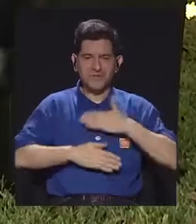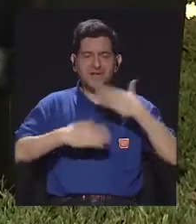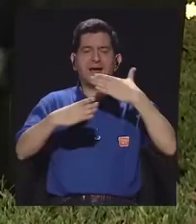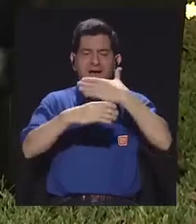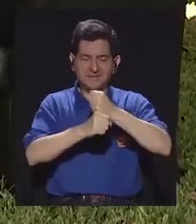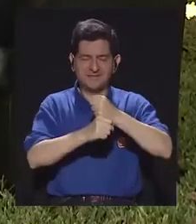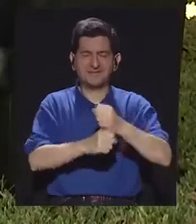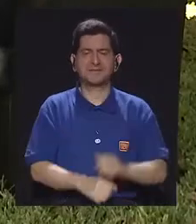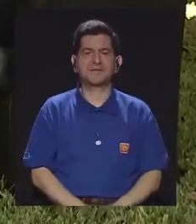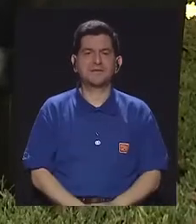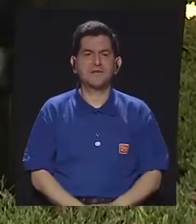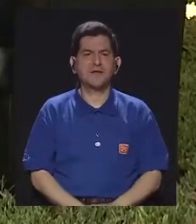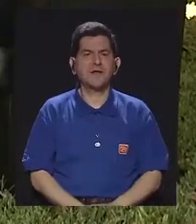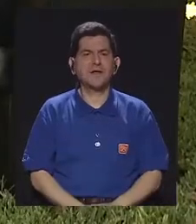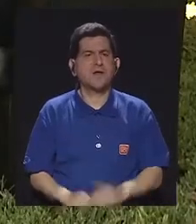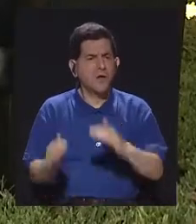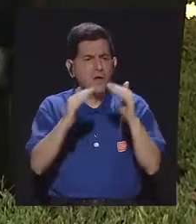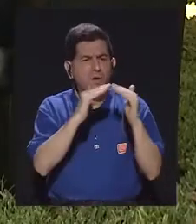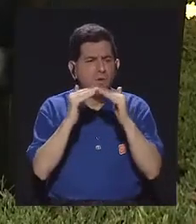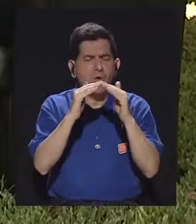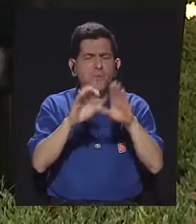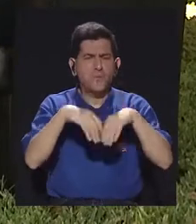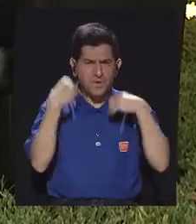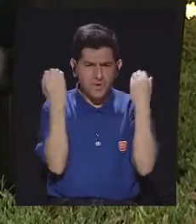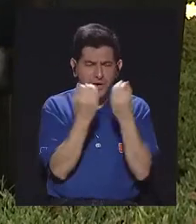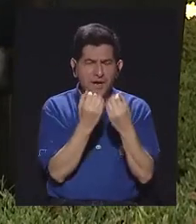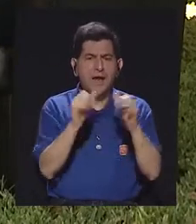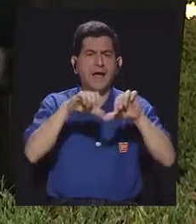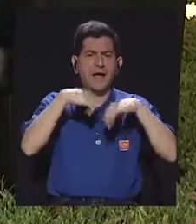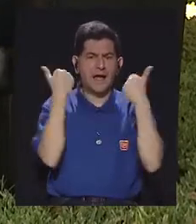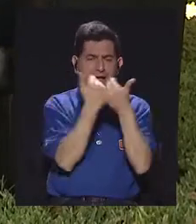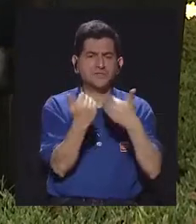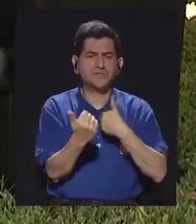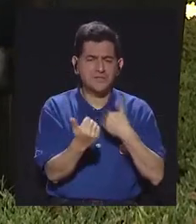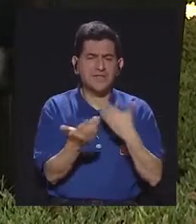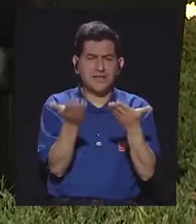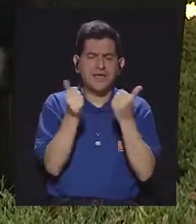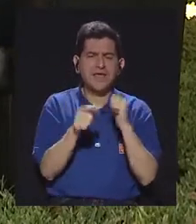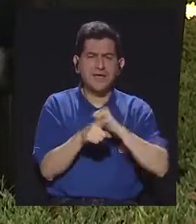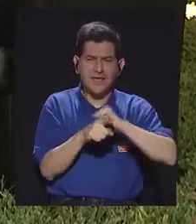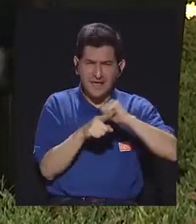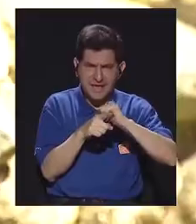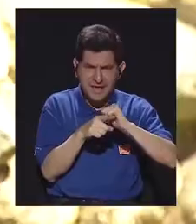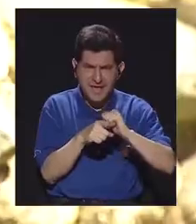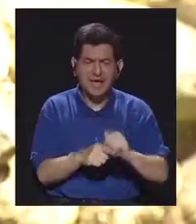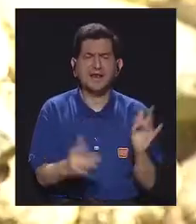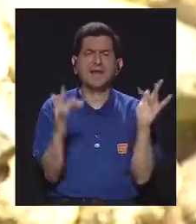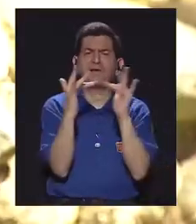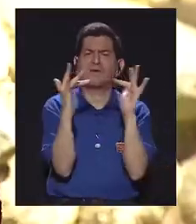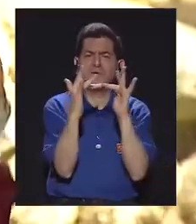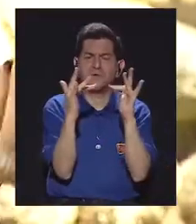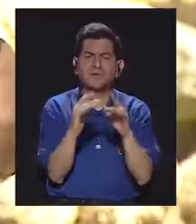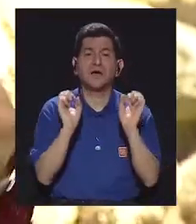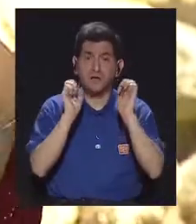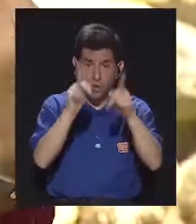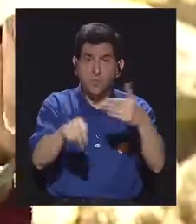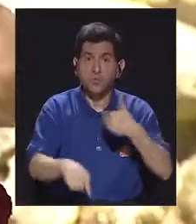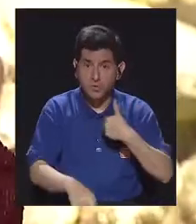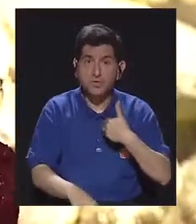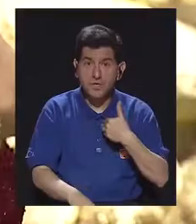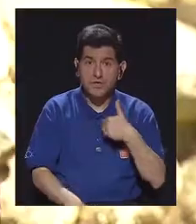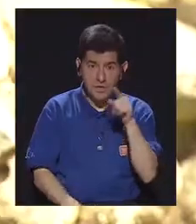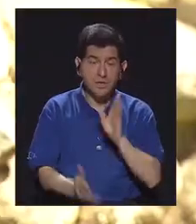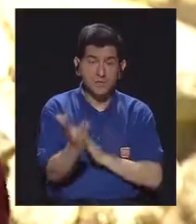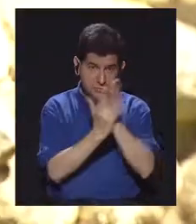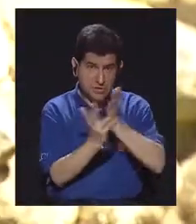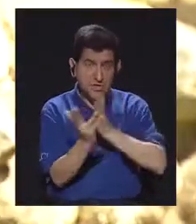la comunidad está organizada, como usted muy bien dice, hay una asociación y quiere recibir capacitación de parte de ustedes o ese acercamiento, ¿es viable? ¿Ustedes